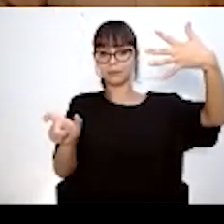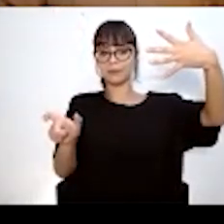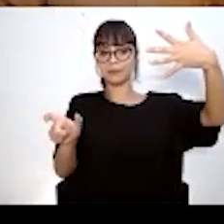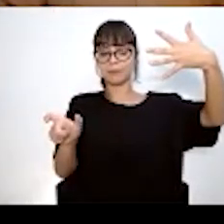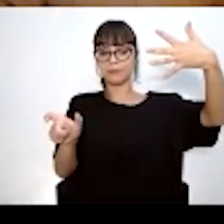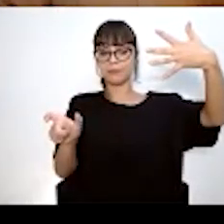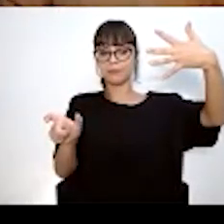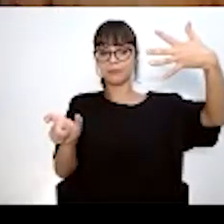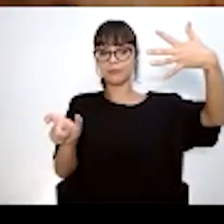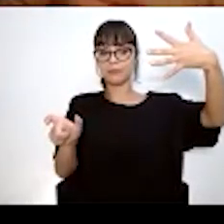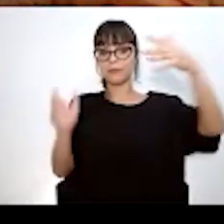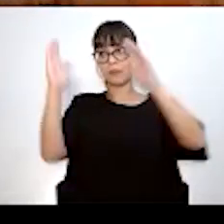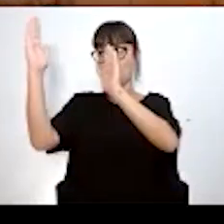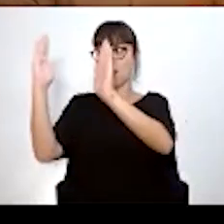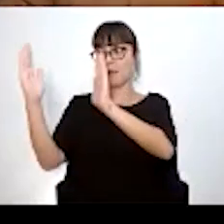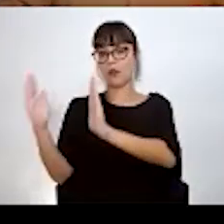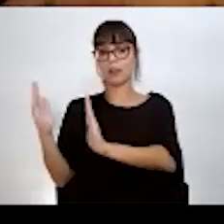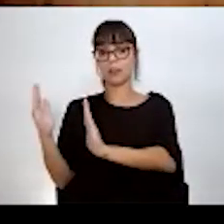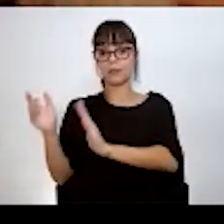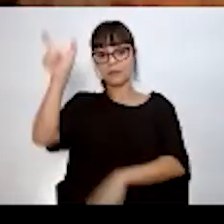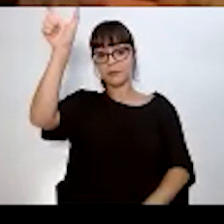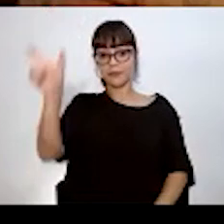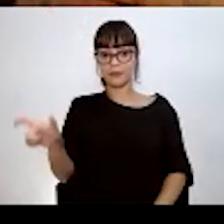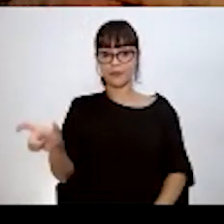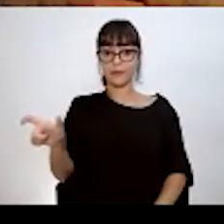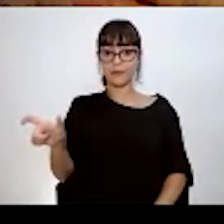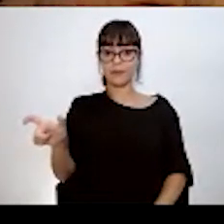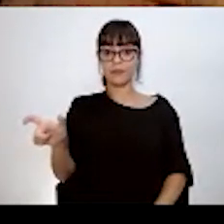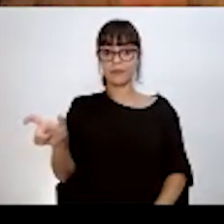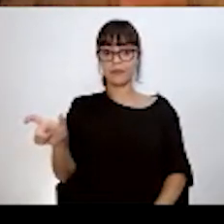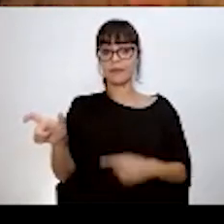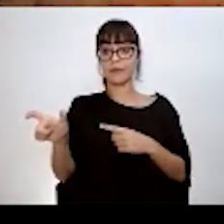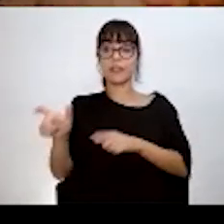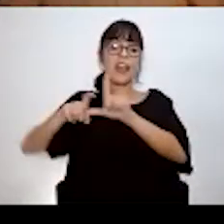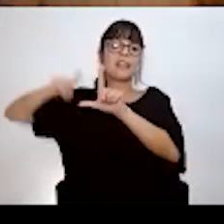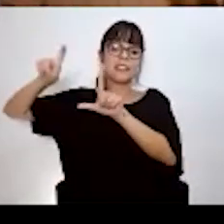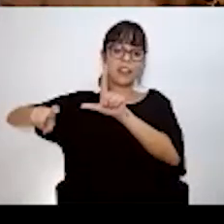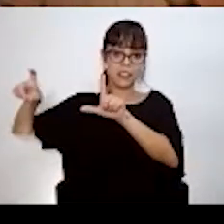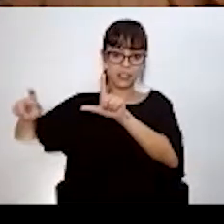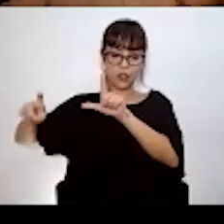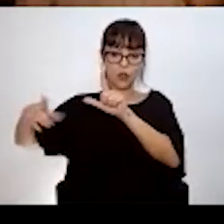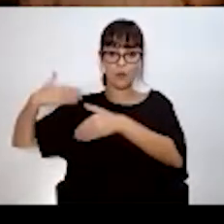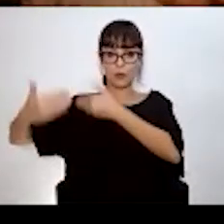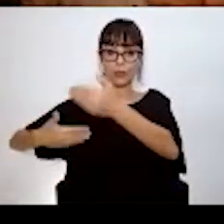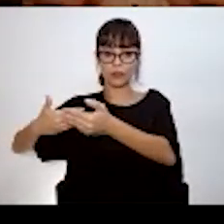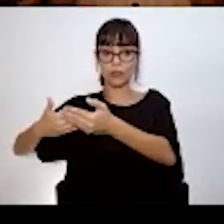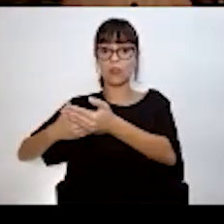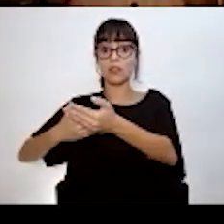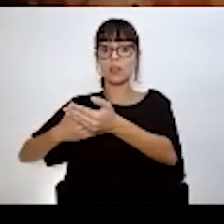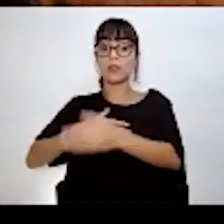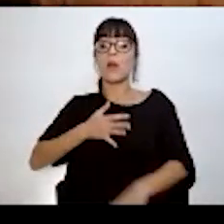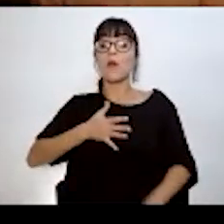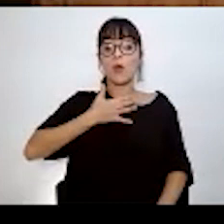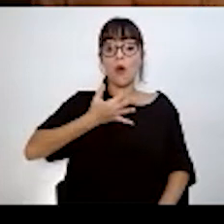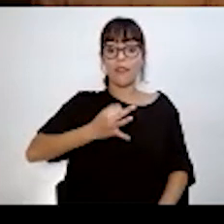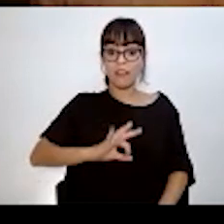diferentes momentos y todo eso se traduce en un procesamiento estadístico que nos va a dar una suma de probabilidad, que es el